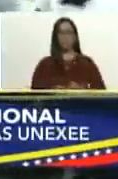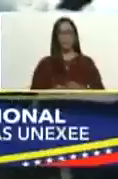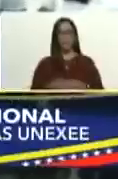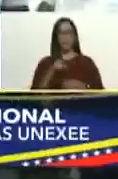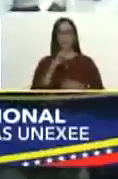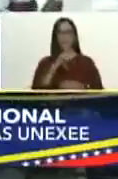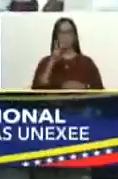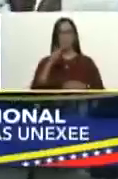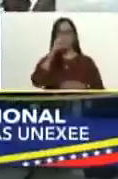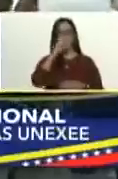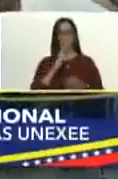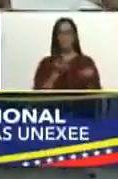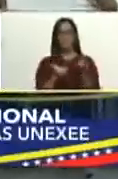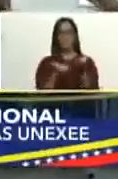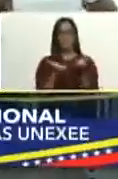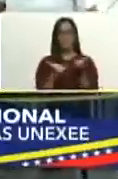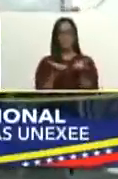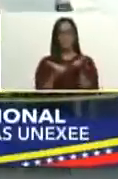de servicio.